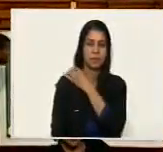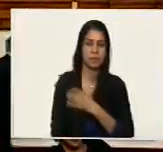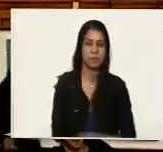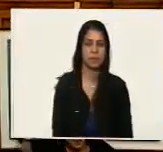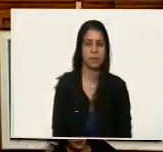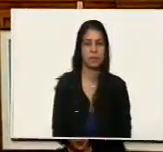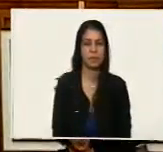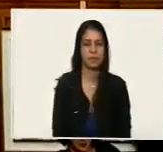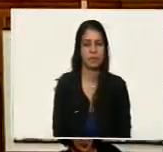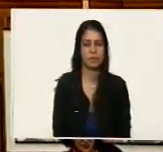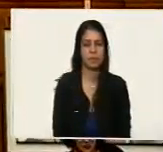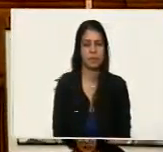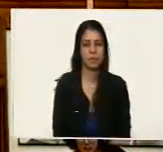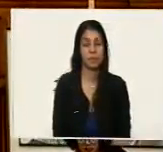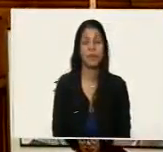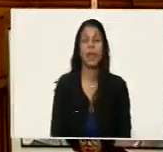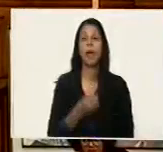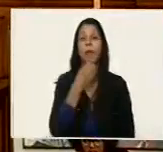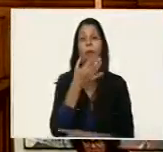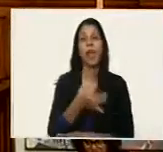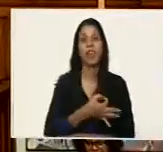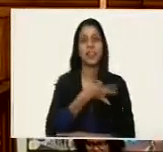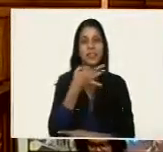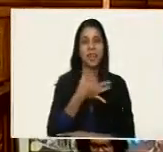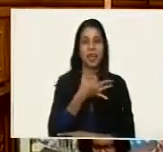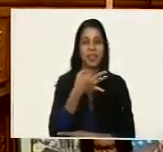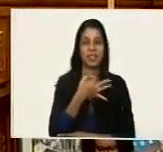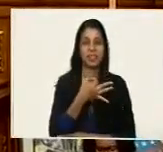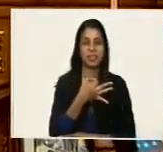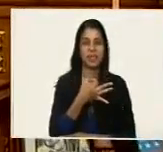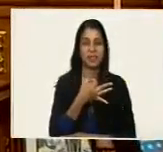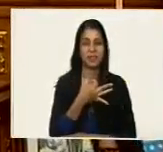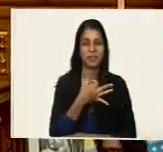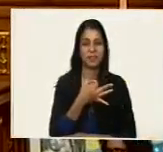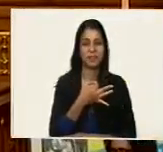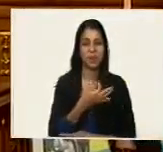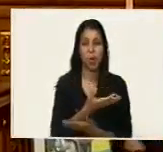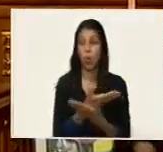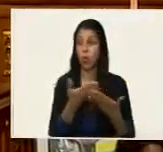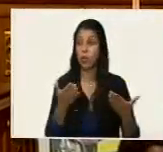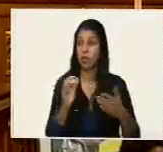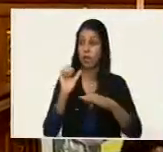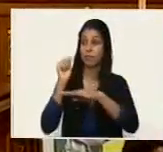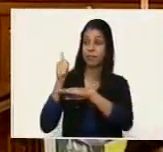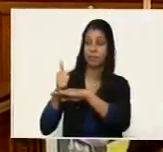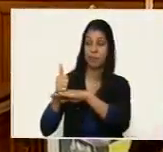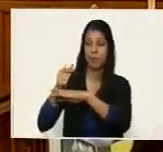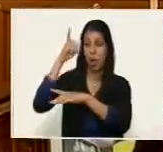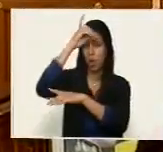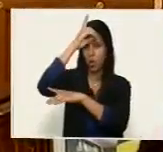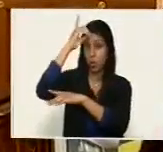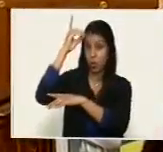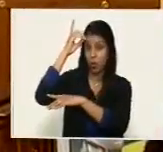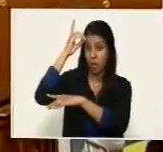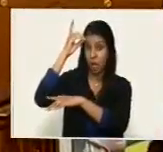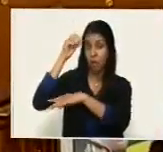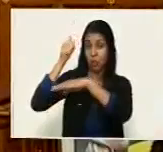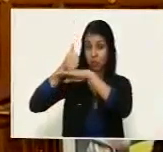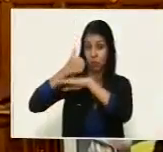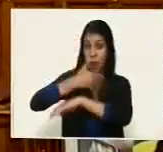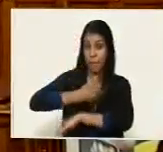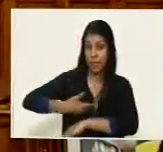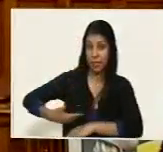esta entidad. Muy buenas tardes. Debate de este segundo punto del día. Junta directiva, ciudadano presidente, Diosdado Cabello